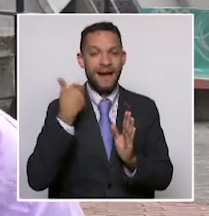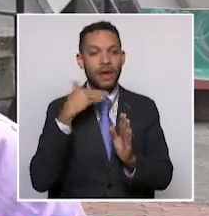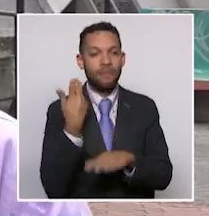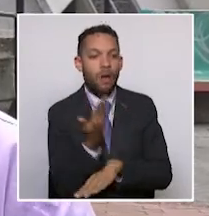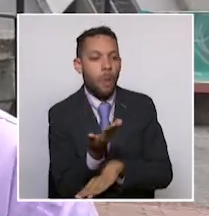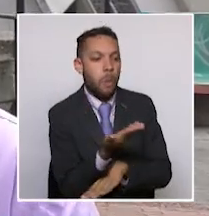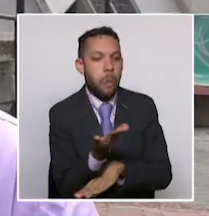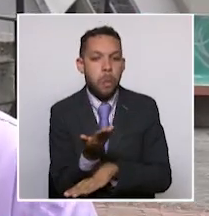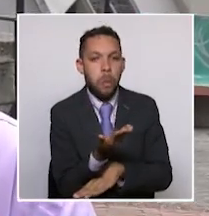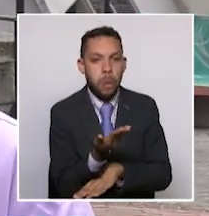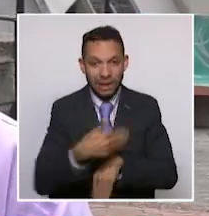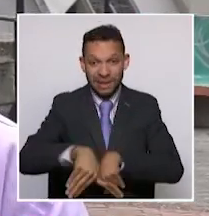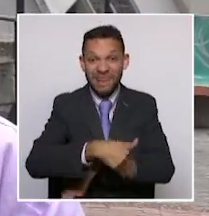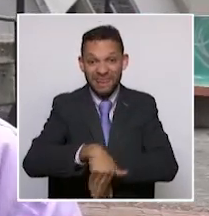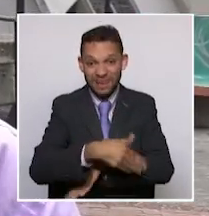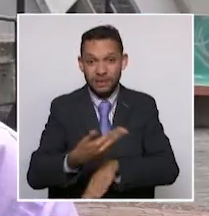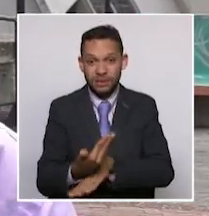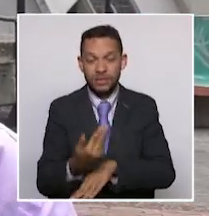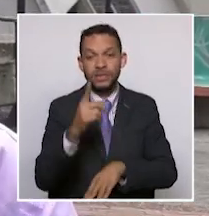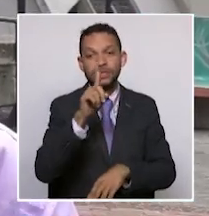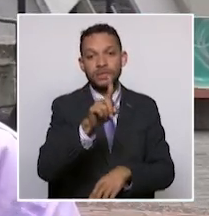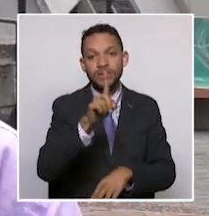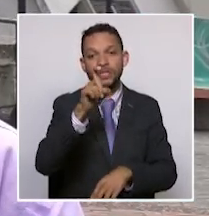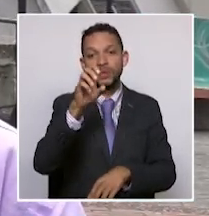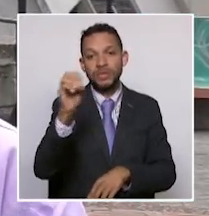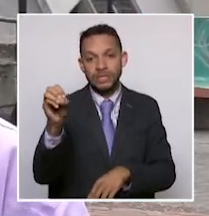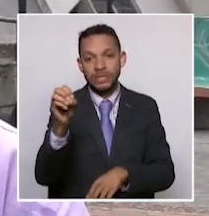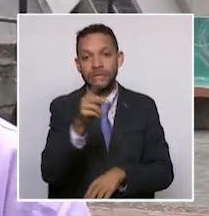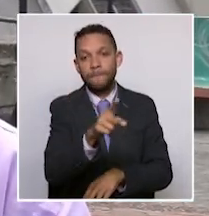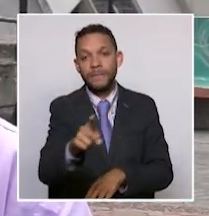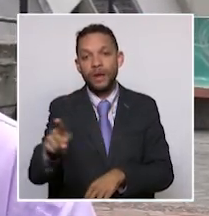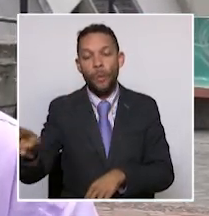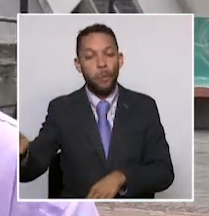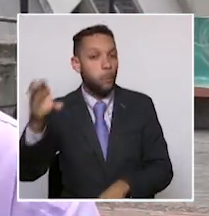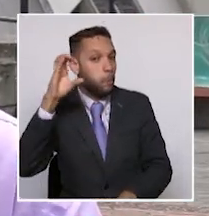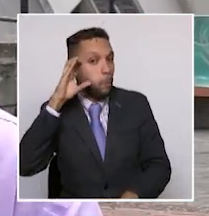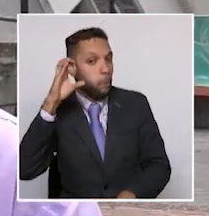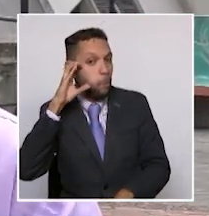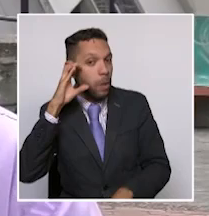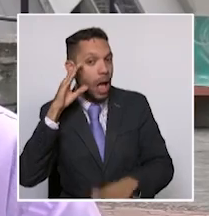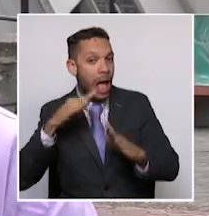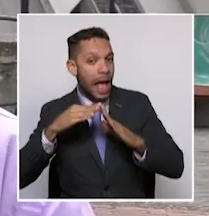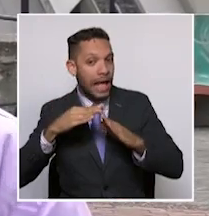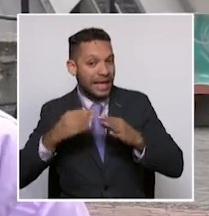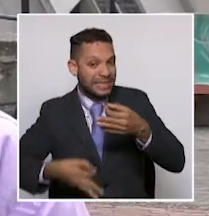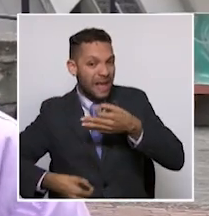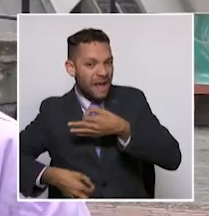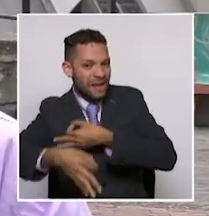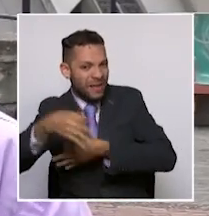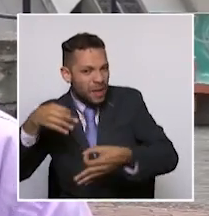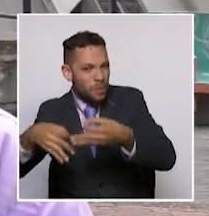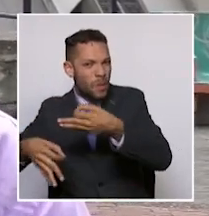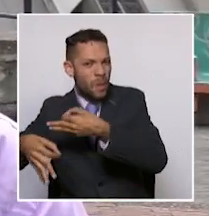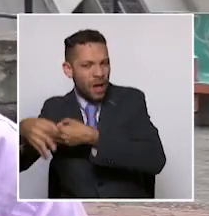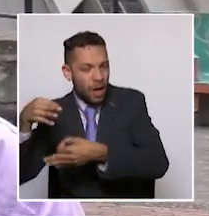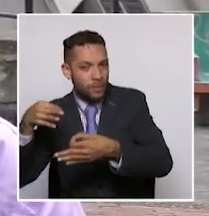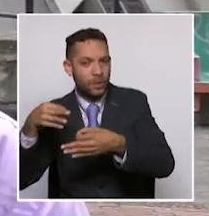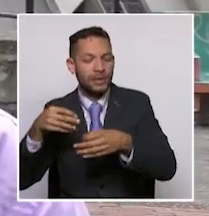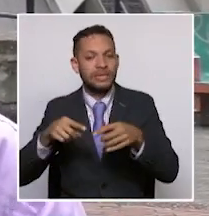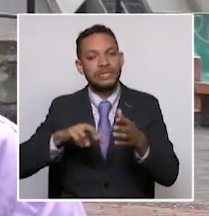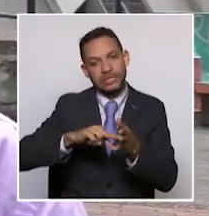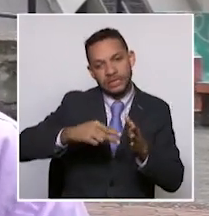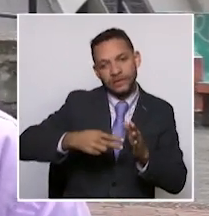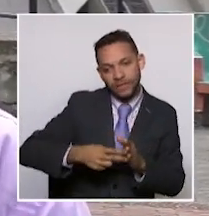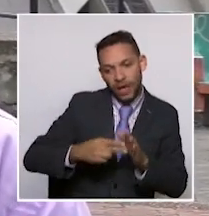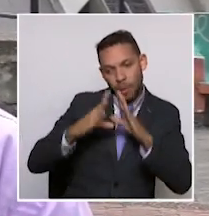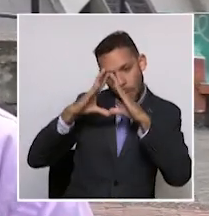esas 1,000 personas, unas 160, uno podría identificar las que están en hogares de paso. Es decir, si los hogares